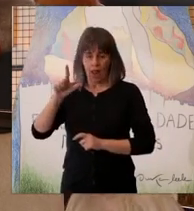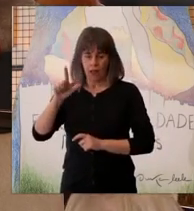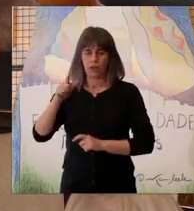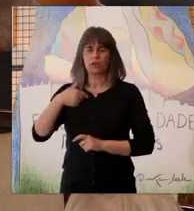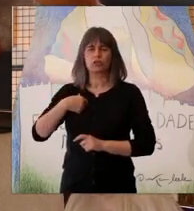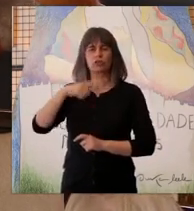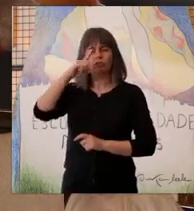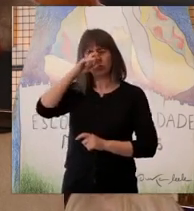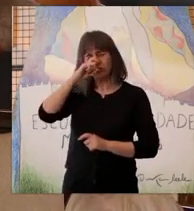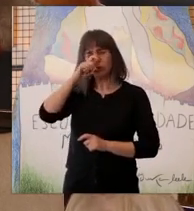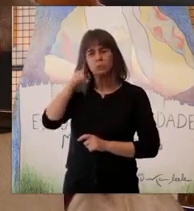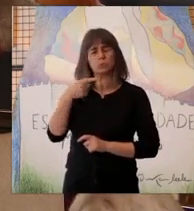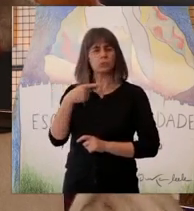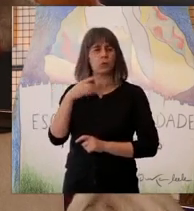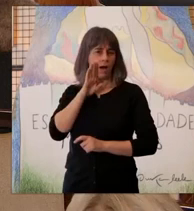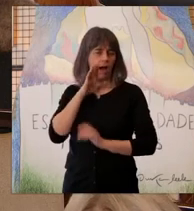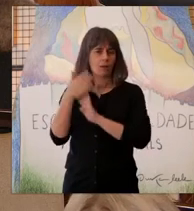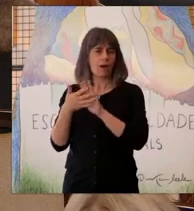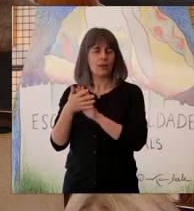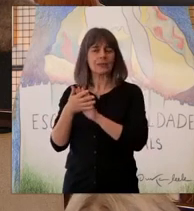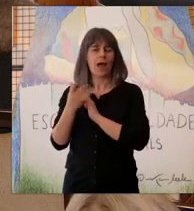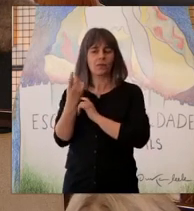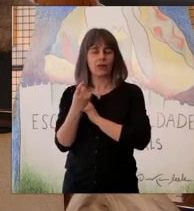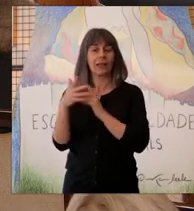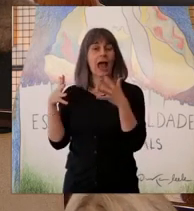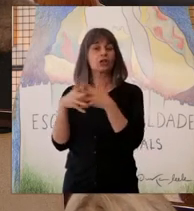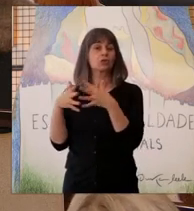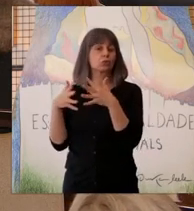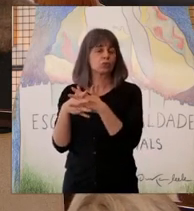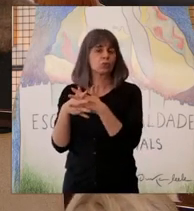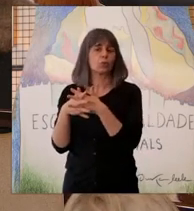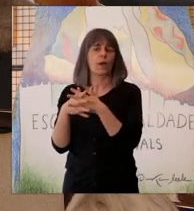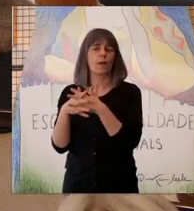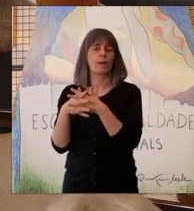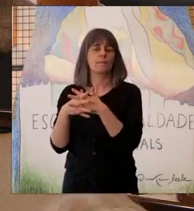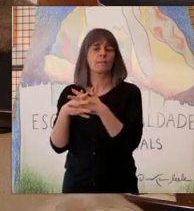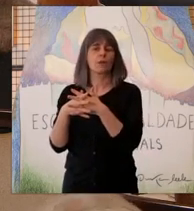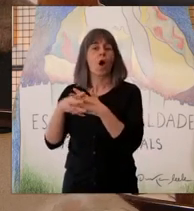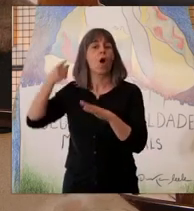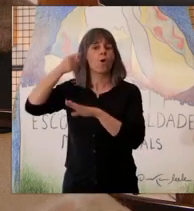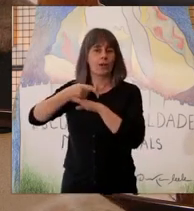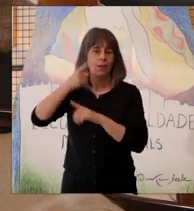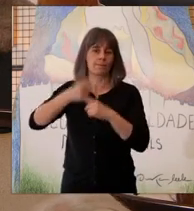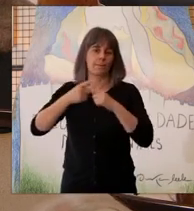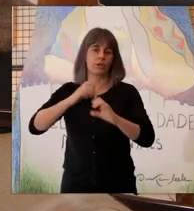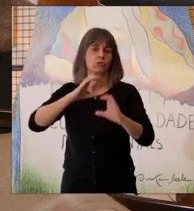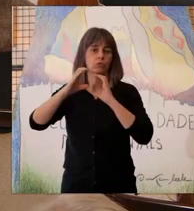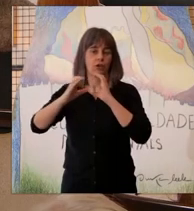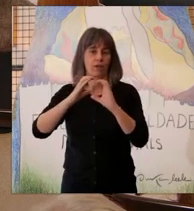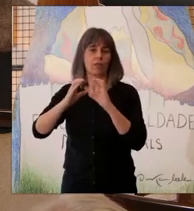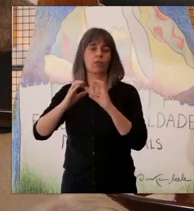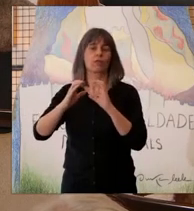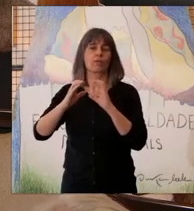dicho que se necesita una especie de estructura que obligue a todos los medios a